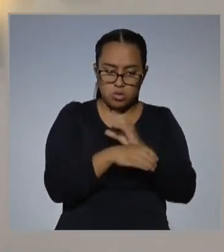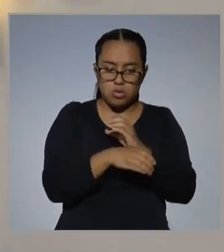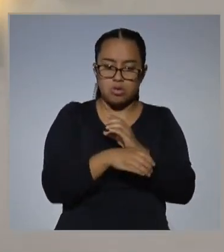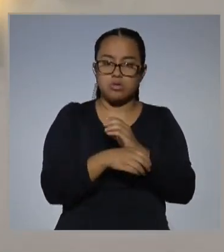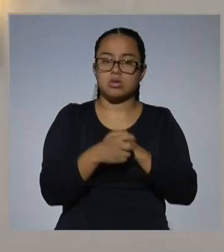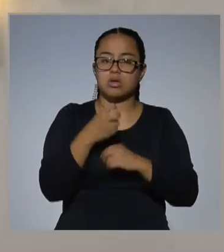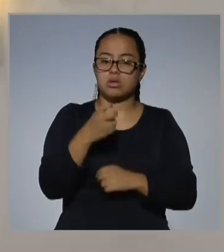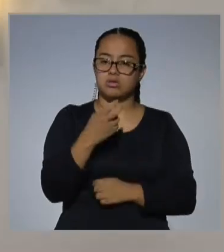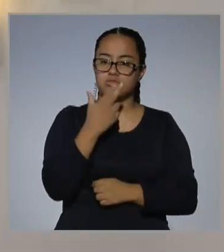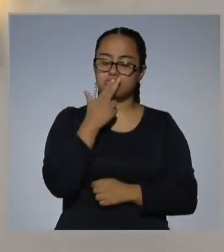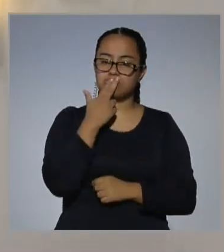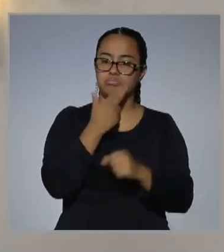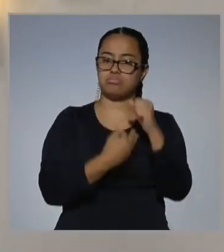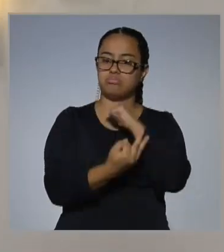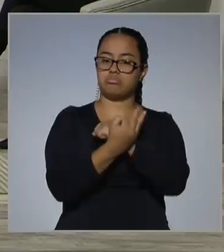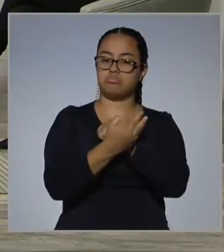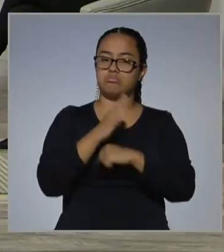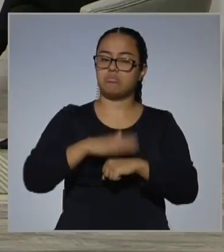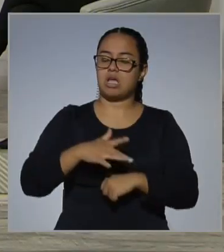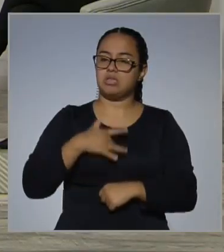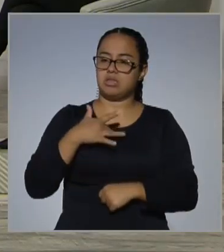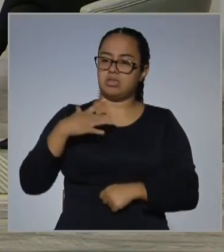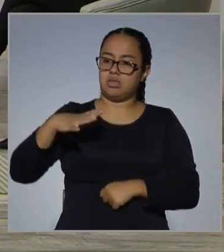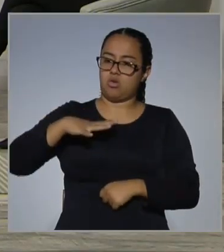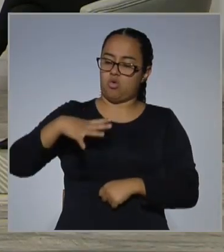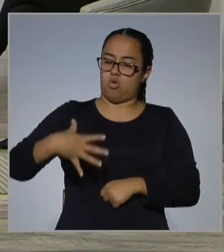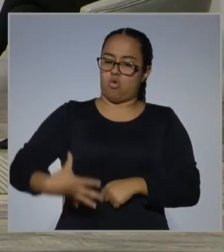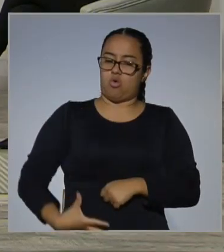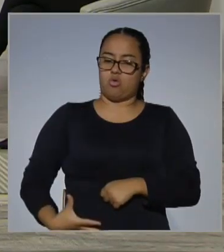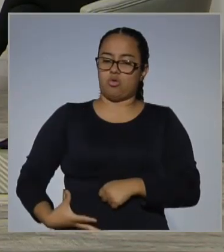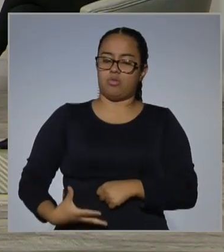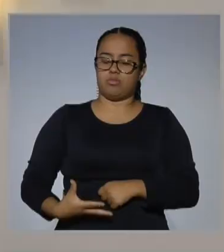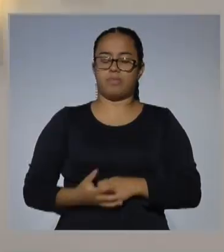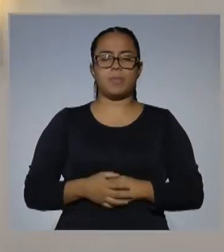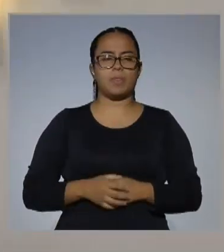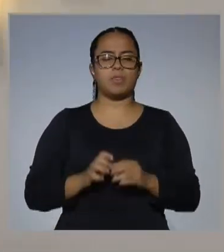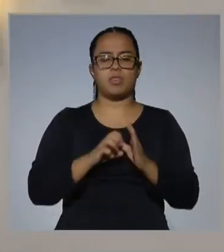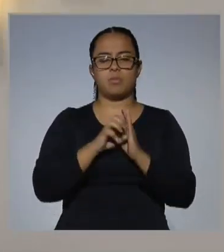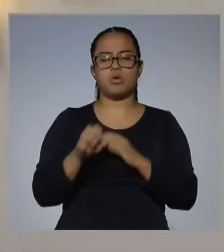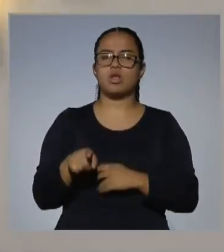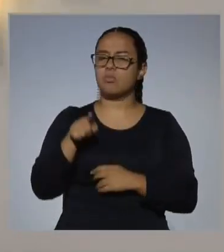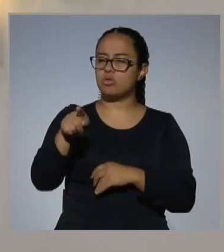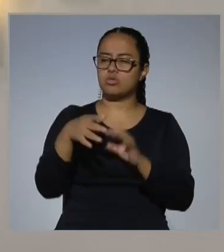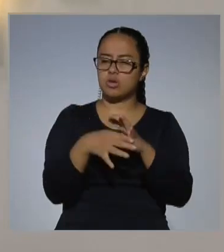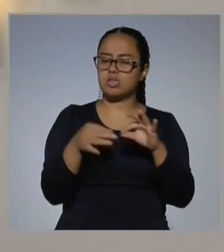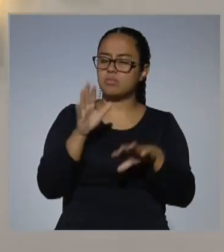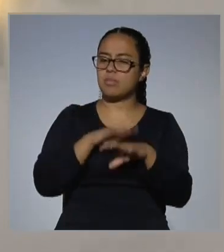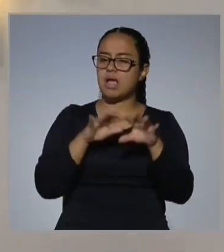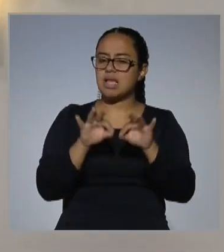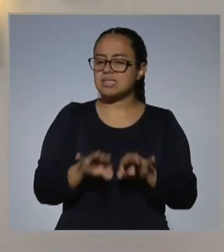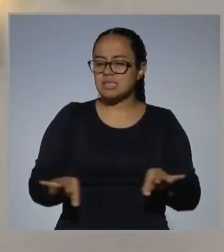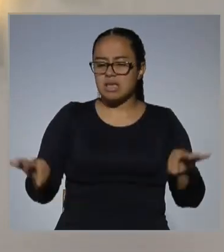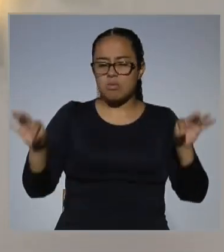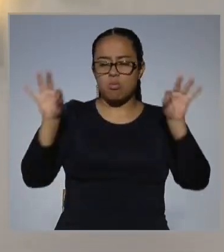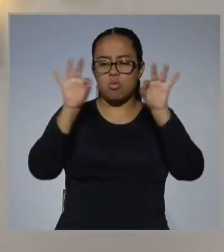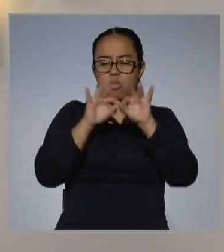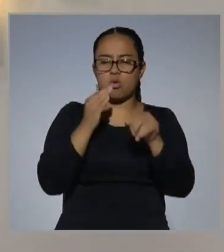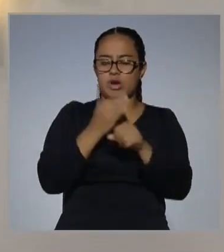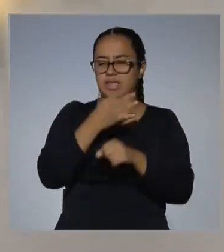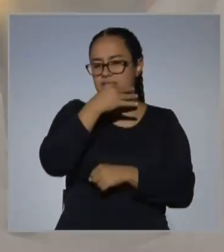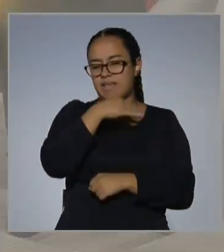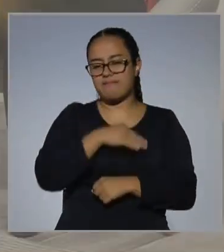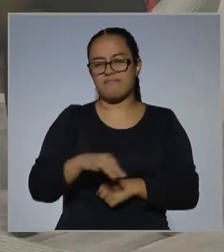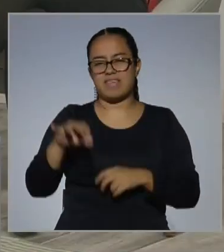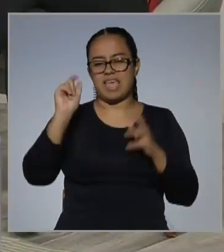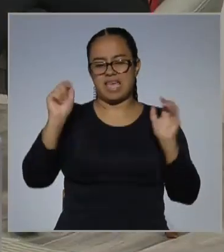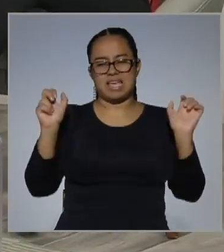hoy nos hacen sentirnos cada vez más orgullosos. ¿Qué sería aquella parte que tú destacarías como la parte fundamental de estas